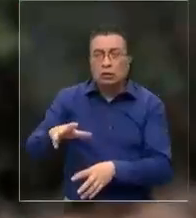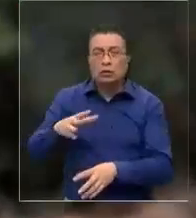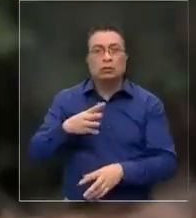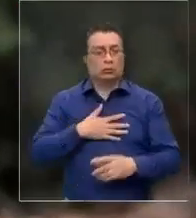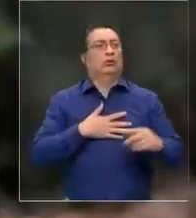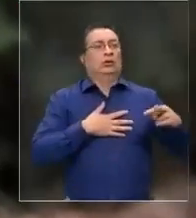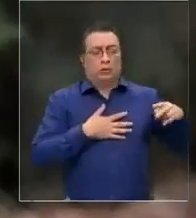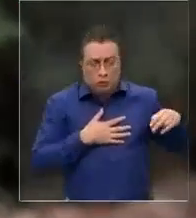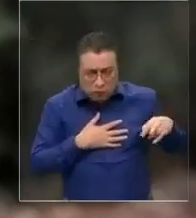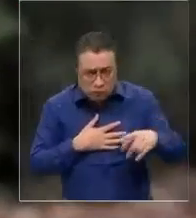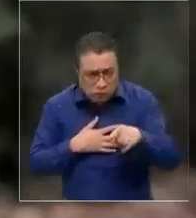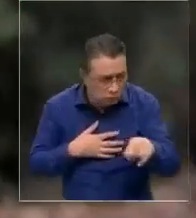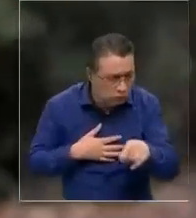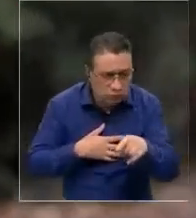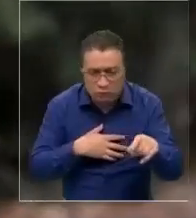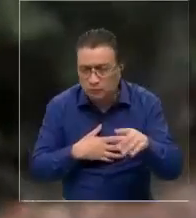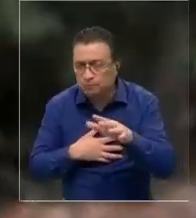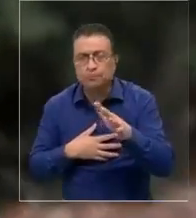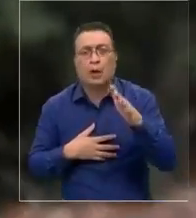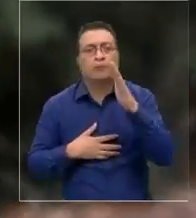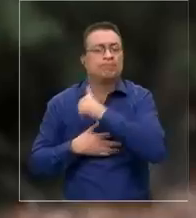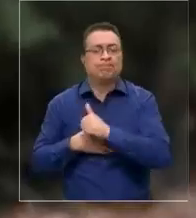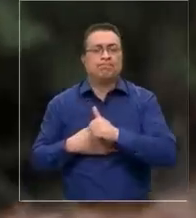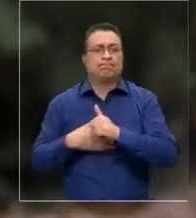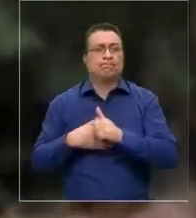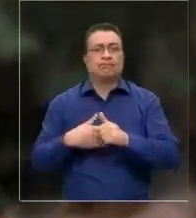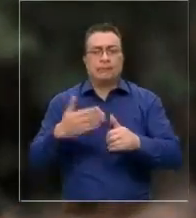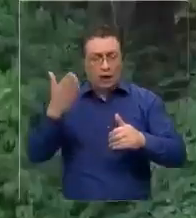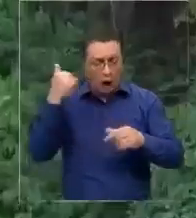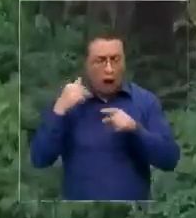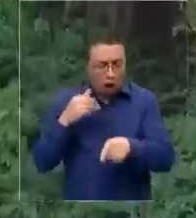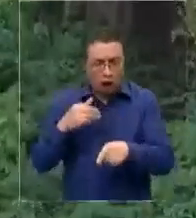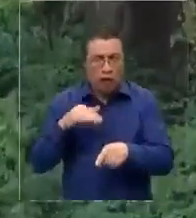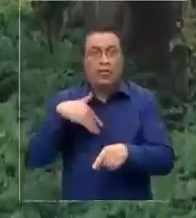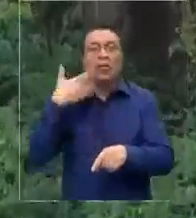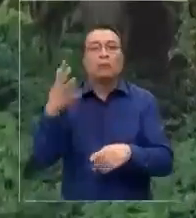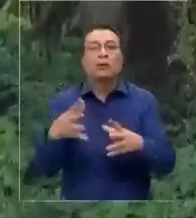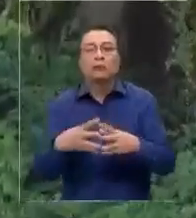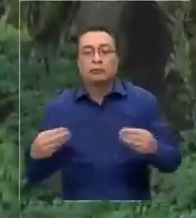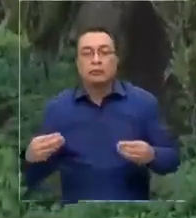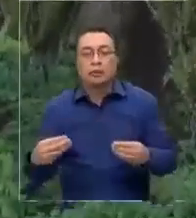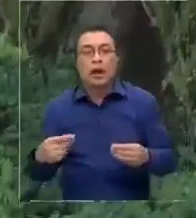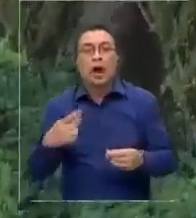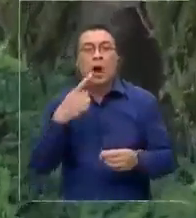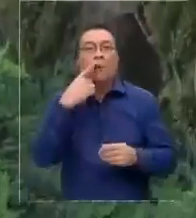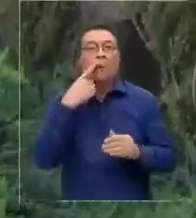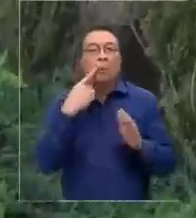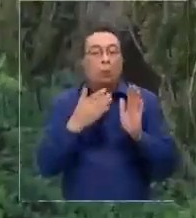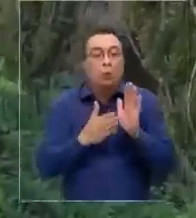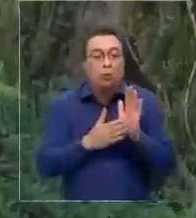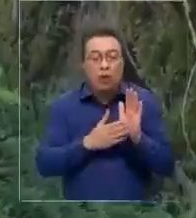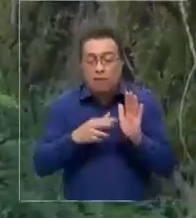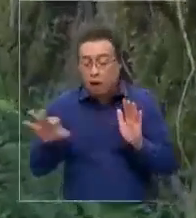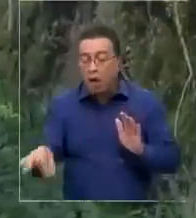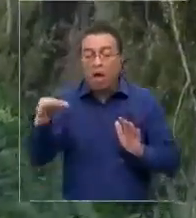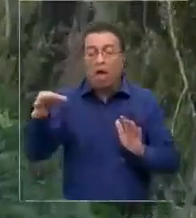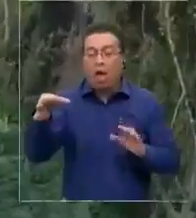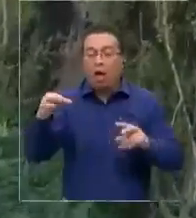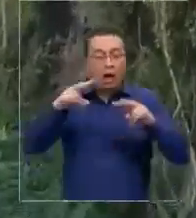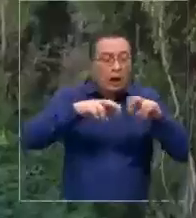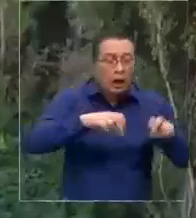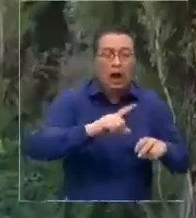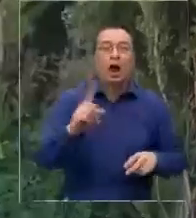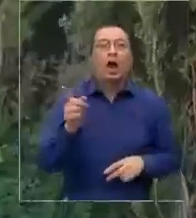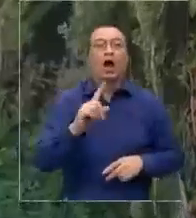con él para acá, salí yo, y no estaba. ¿No estaba? No estaba. Es decir, la evidencia no fue levantada ni periciada